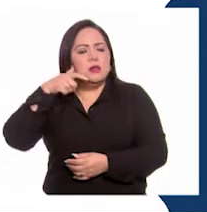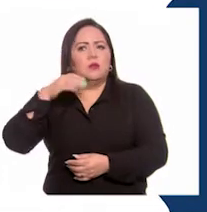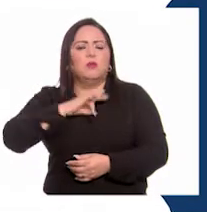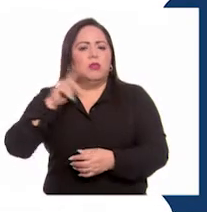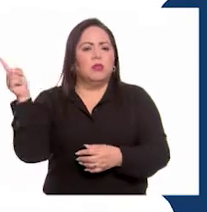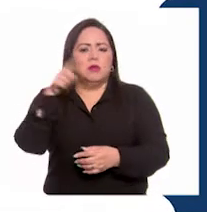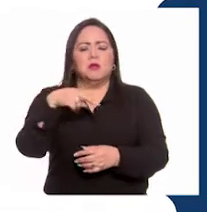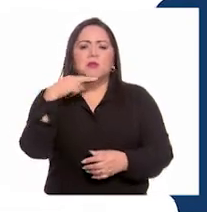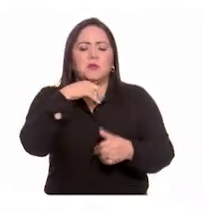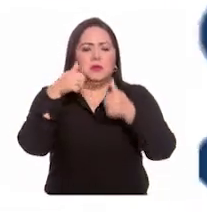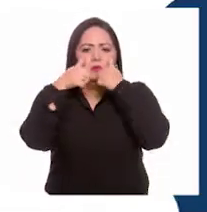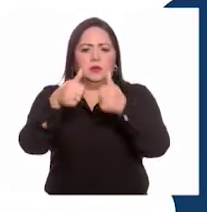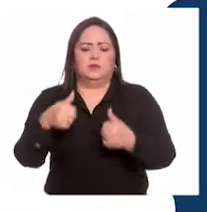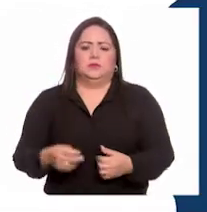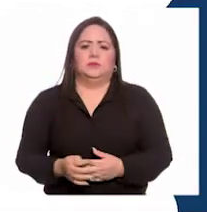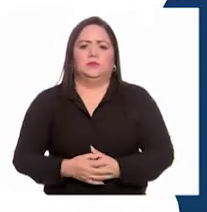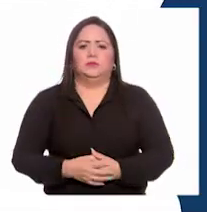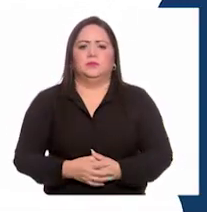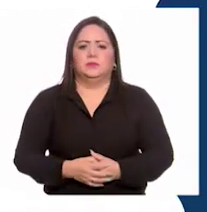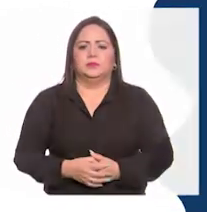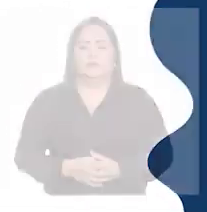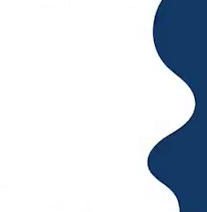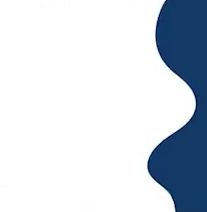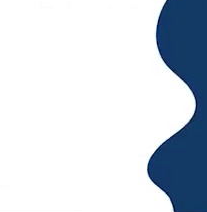5541-720413 con 100 líneas.